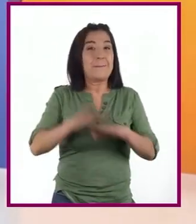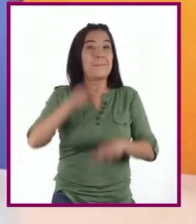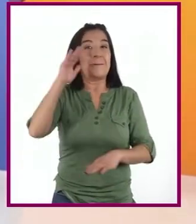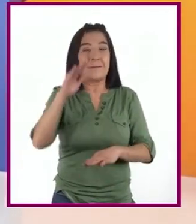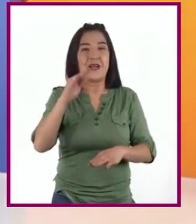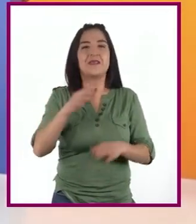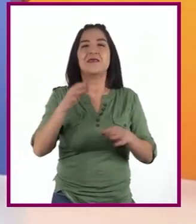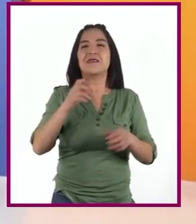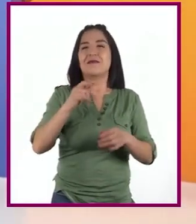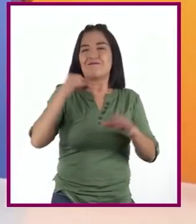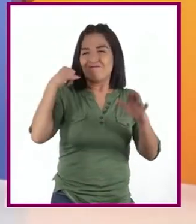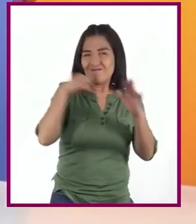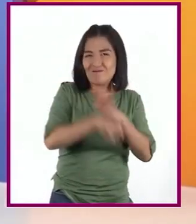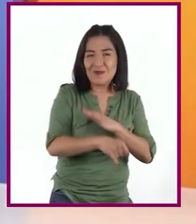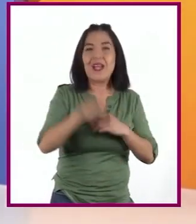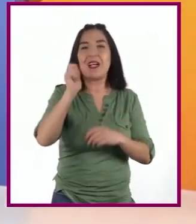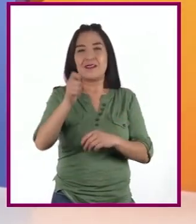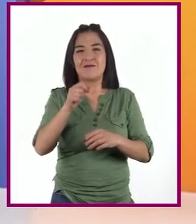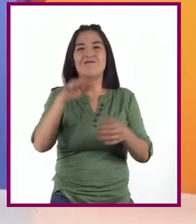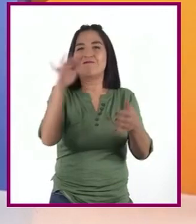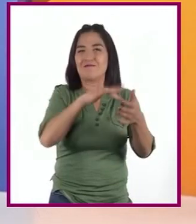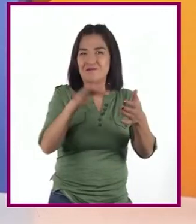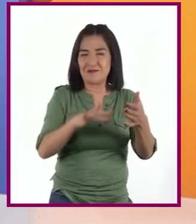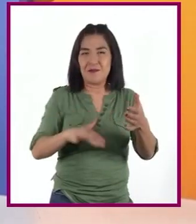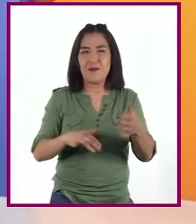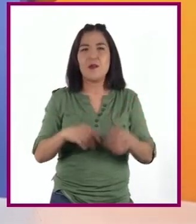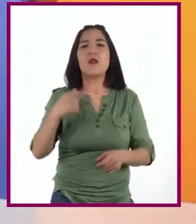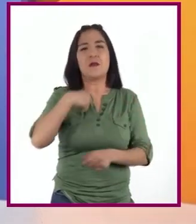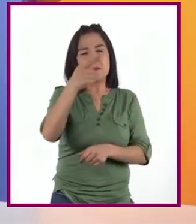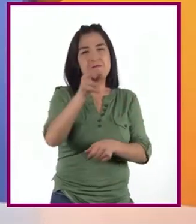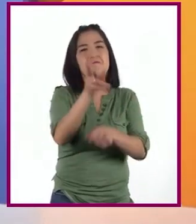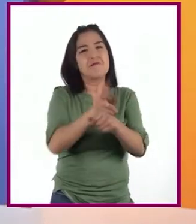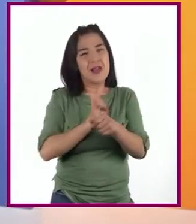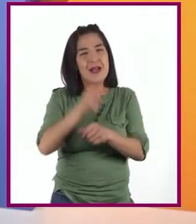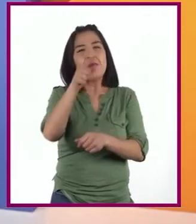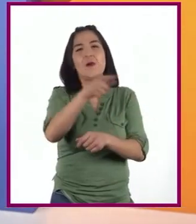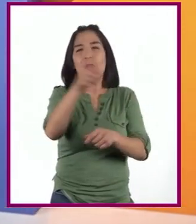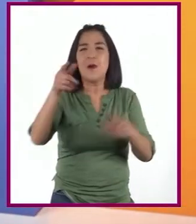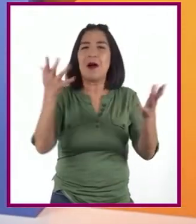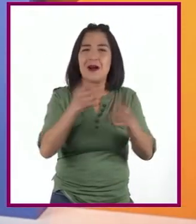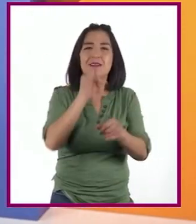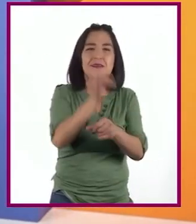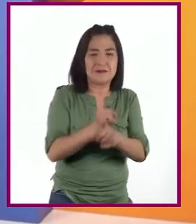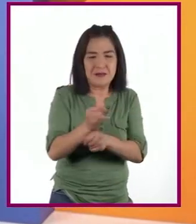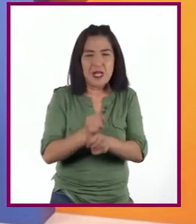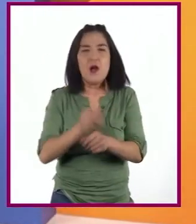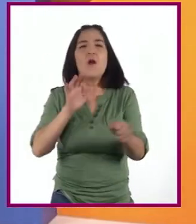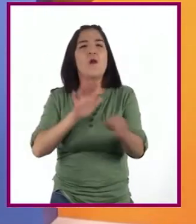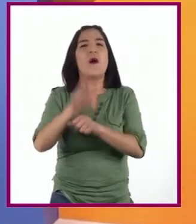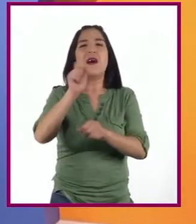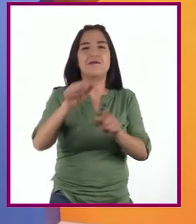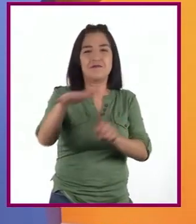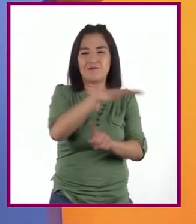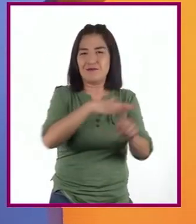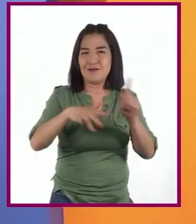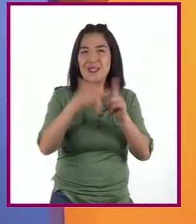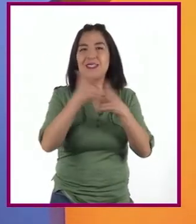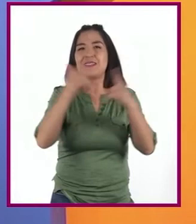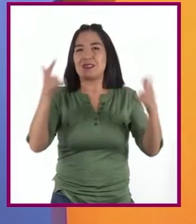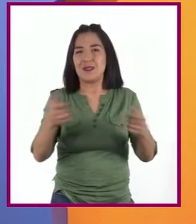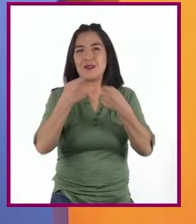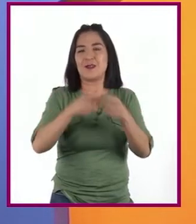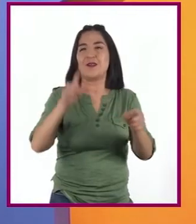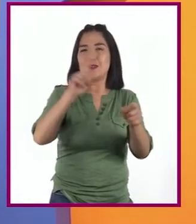mayor detalle algún movimiento literario, los invito a que investiguen cuál es el contexto histórico y social